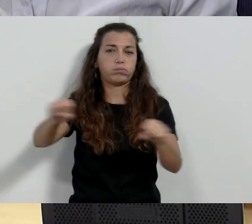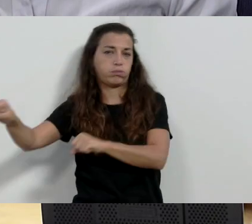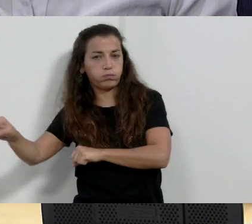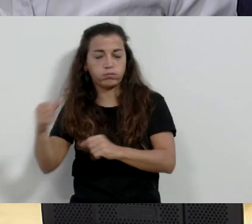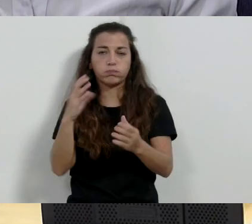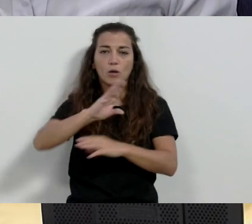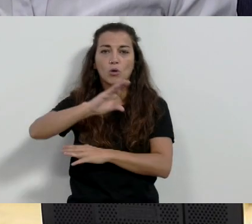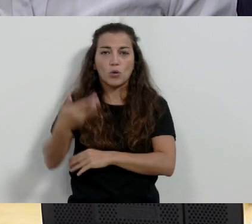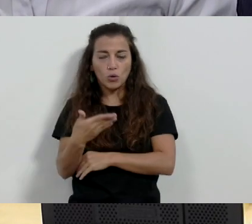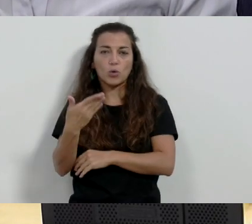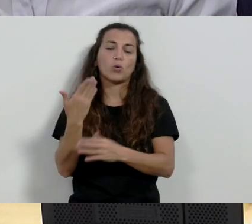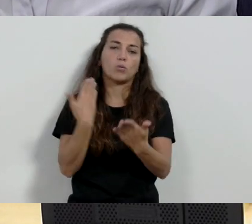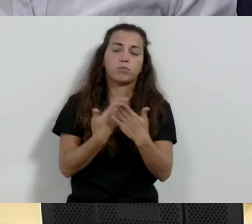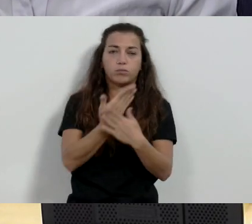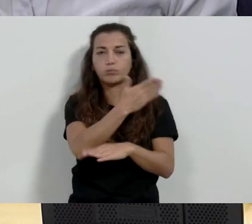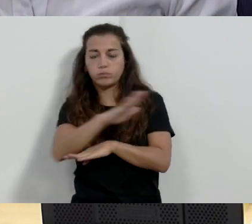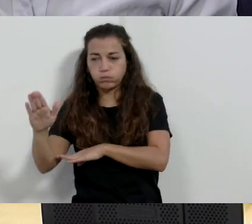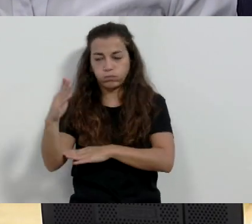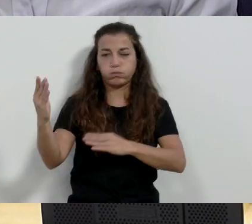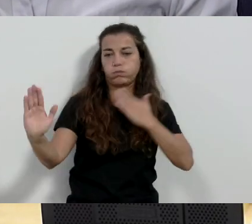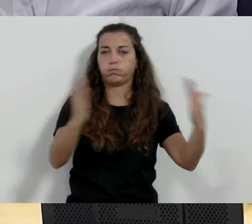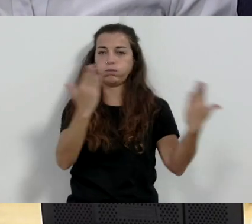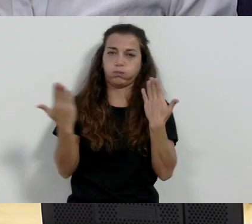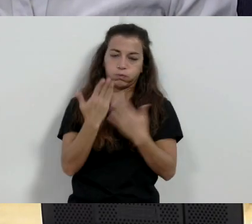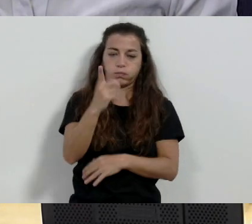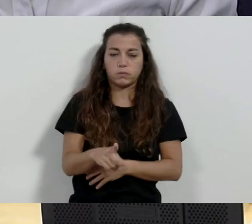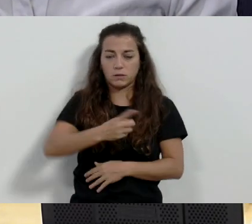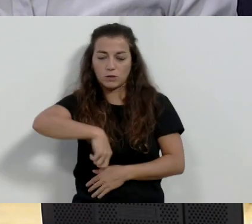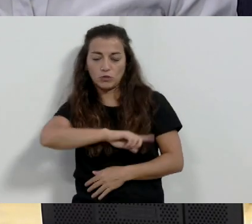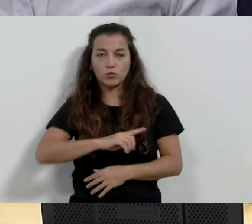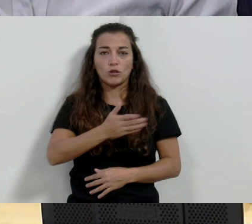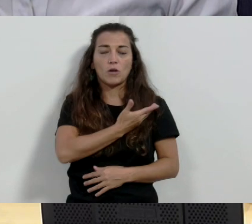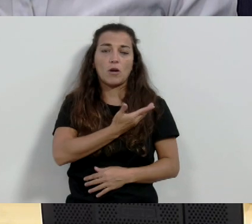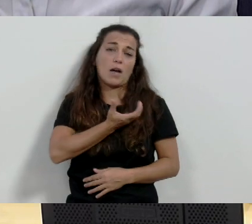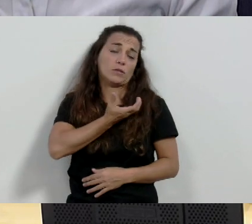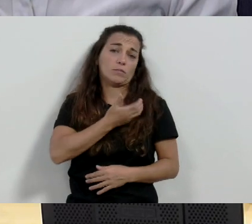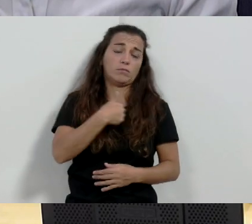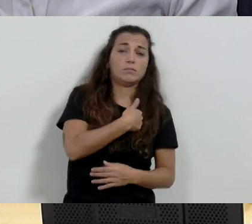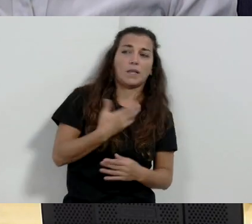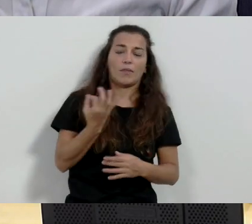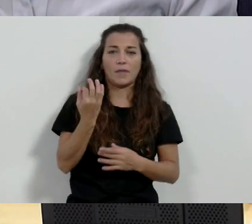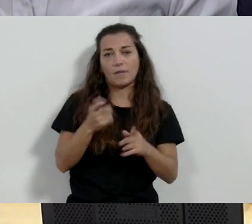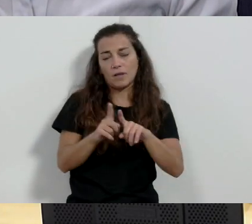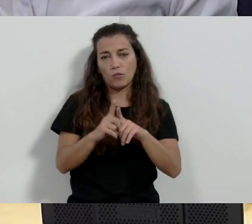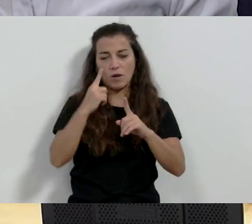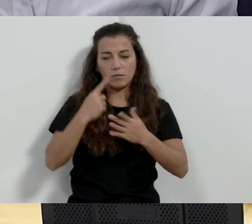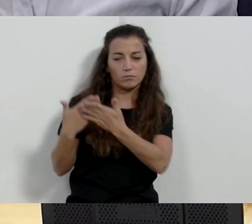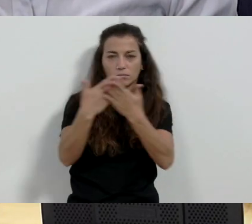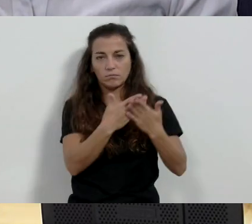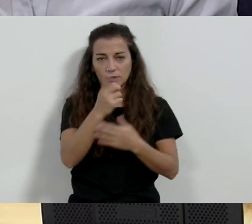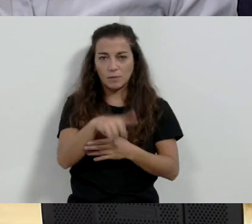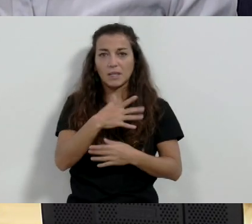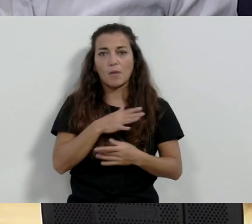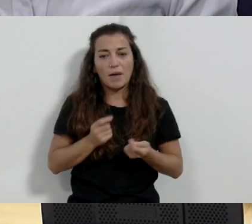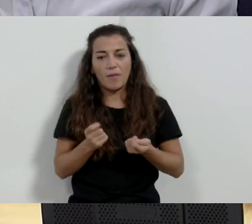clubes deportivos y de las entidades que trabajan en el deporte de la ciudad, y nosotros como ayuntamiento tenemos que estar pues para que se puedan hacer esas actividades. Entonces, por eso se creó